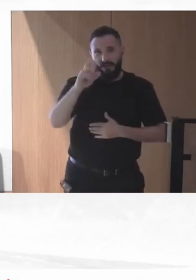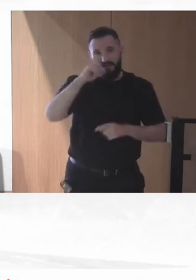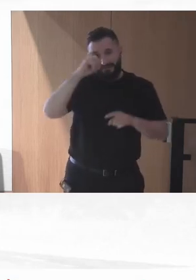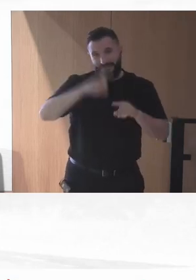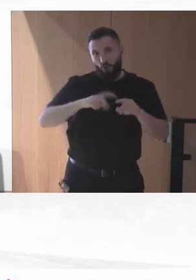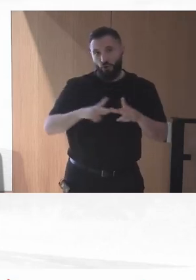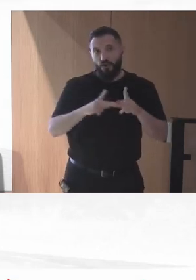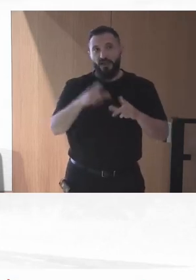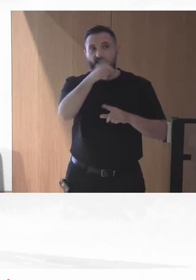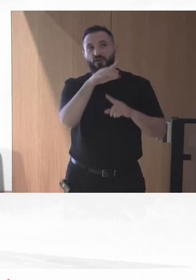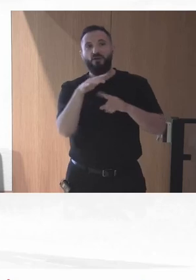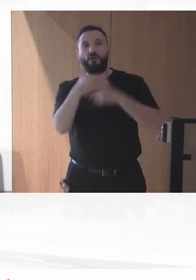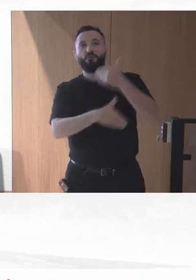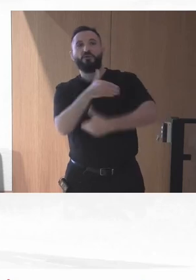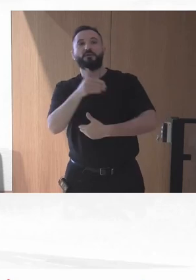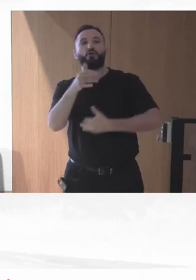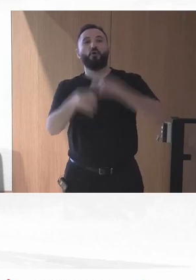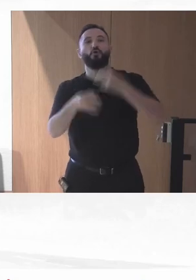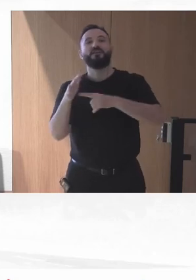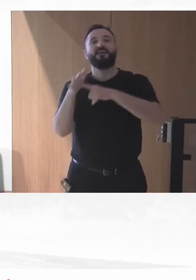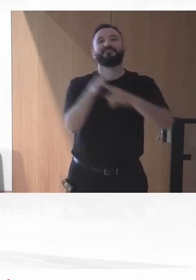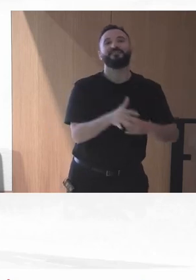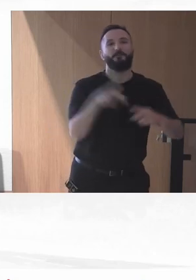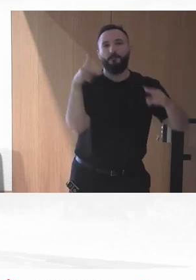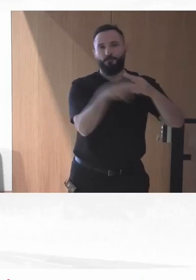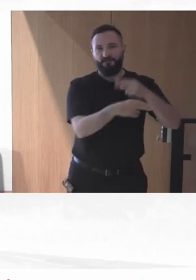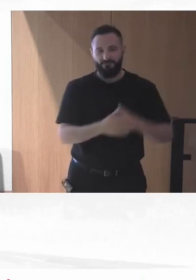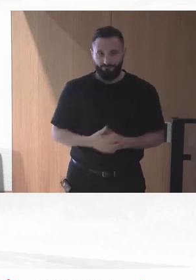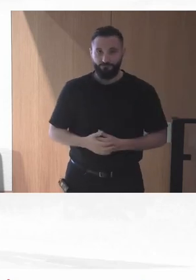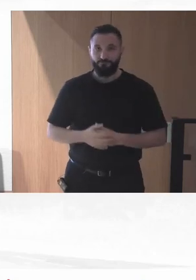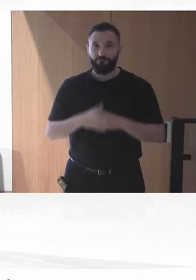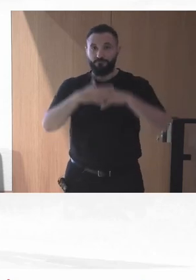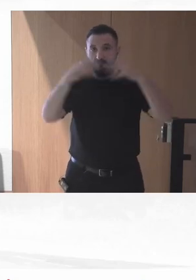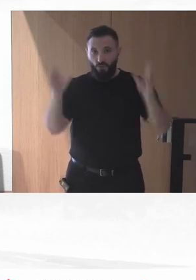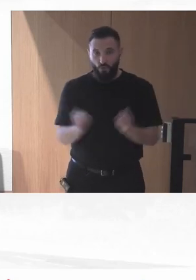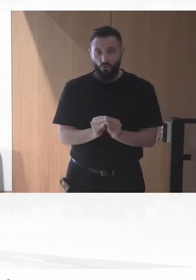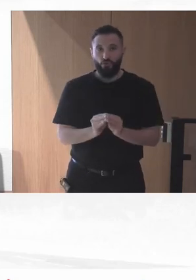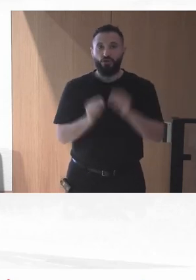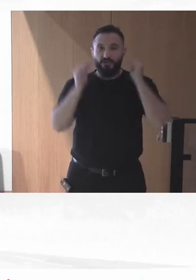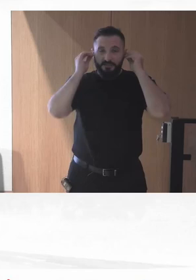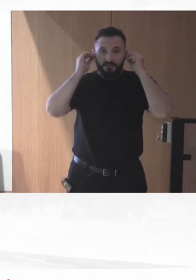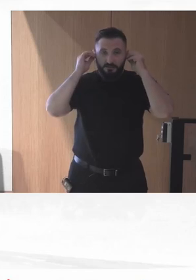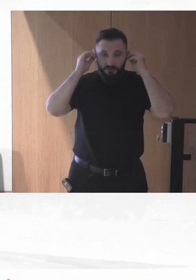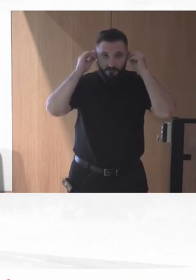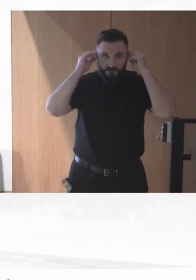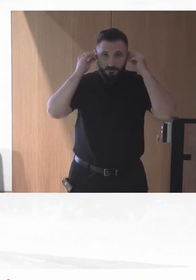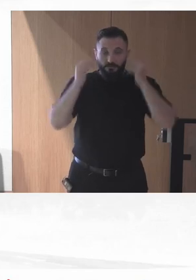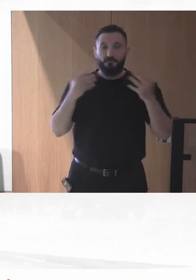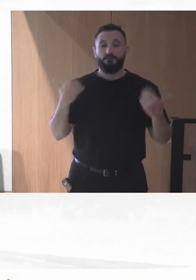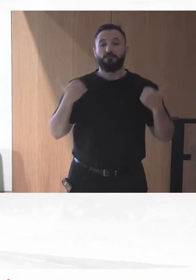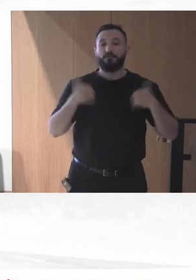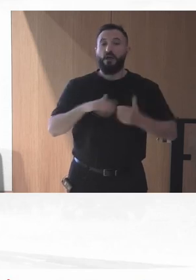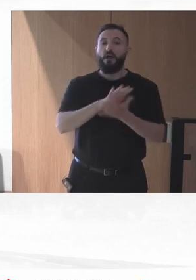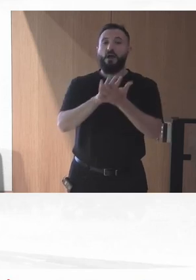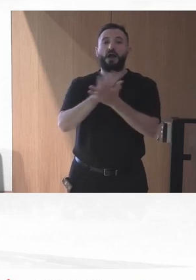se vean discriminados en el procedimiento judicial. Conclusiones. Como hemos ya